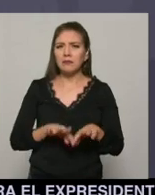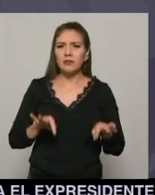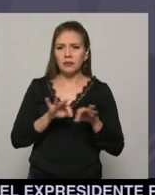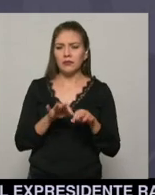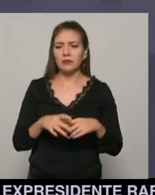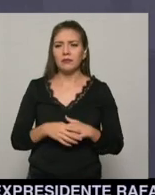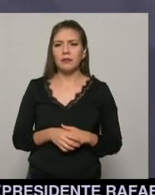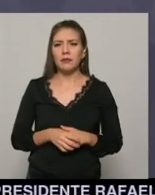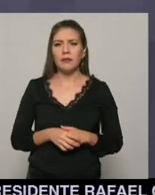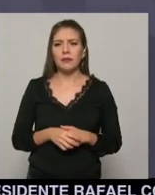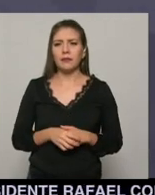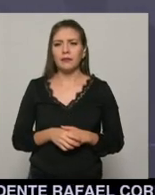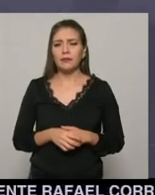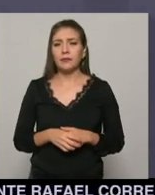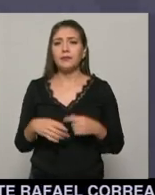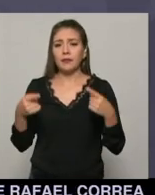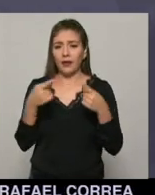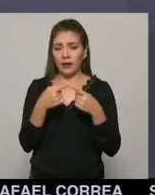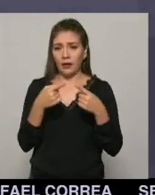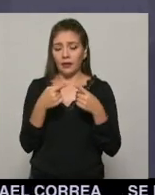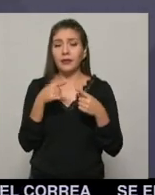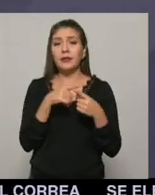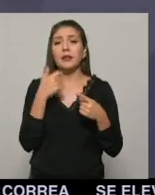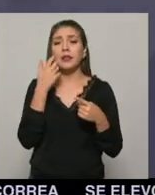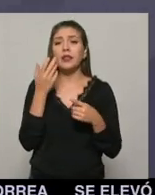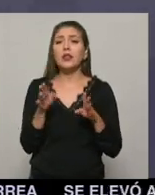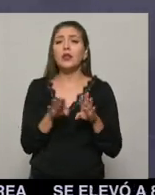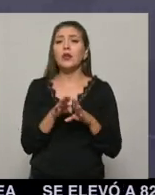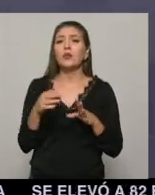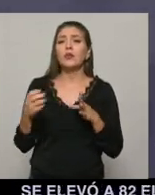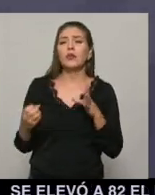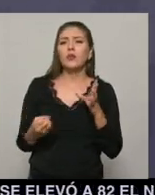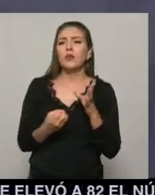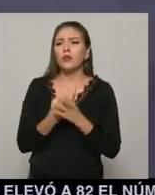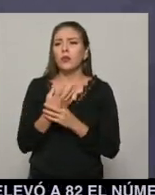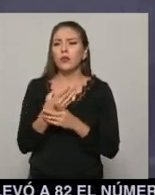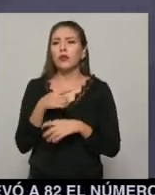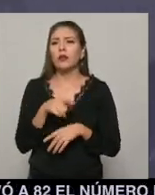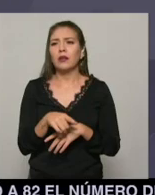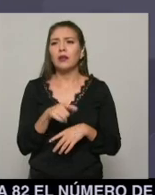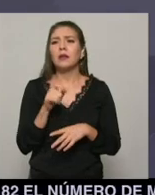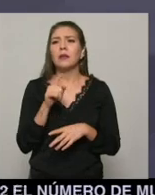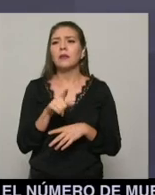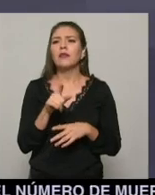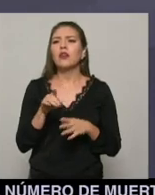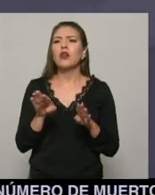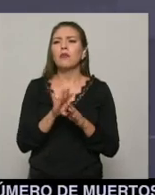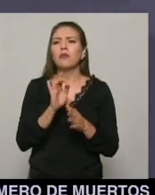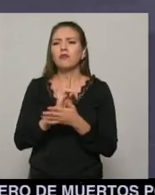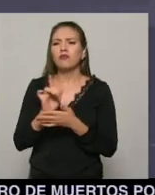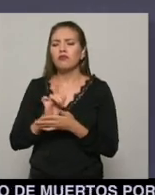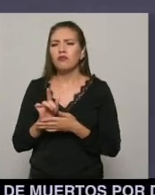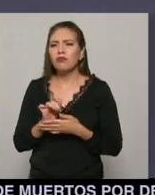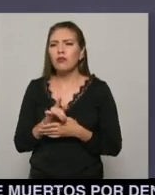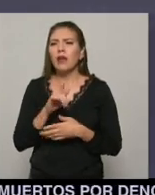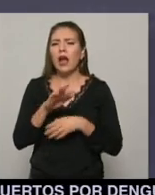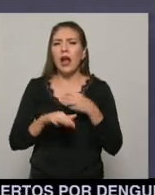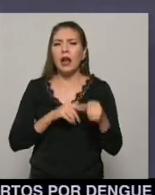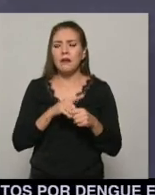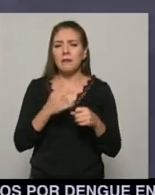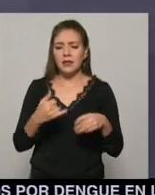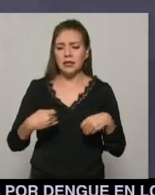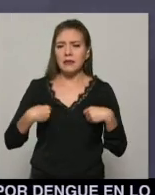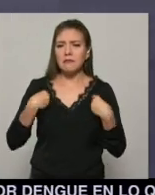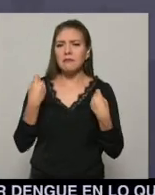punto, ellos quieren innovar y sacarla, que es complementaria de la Ley de Sanidad Animal y la Ley General de Vida Silvestre.